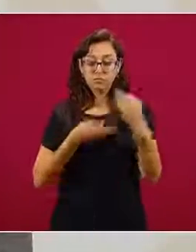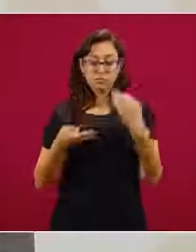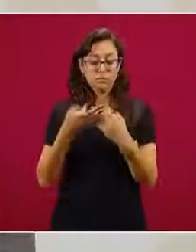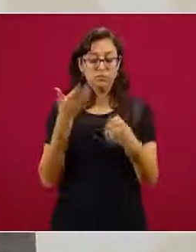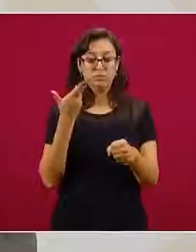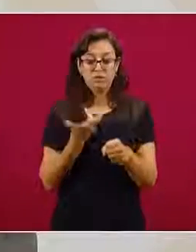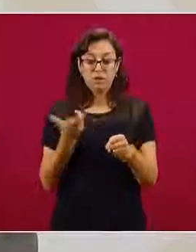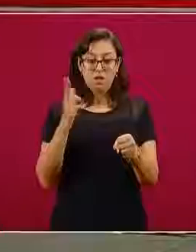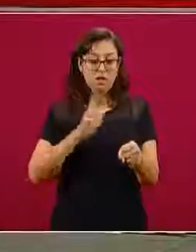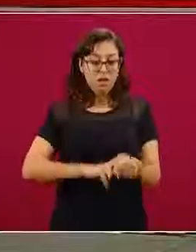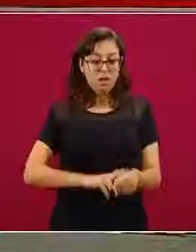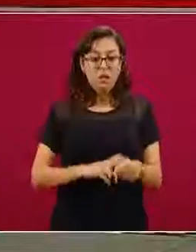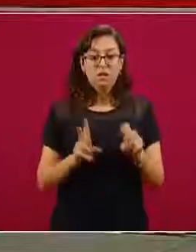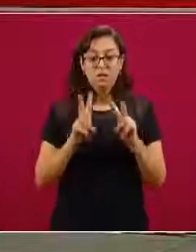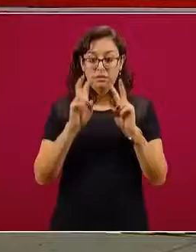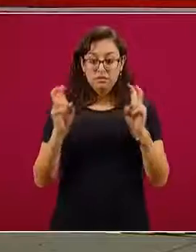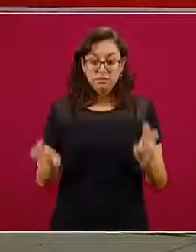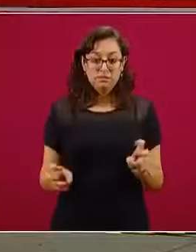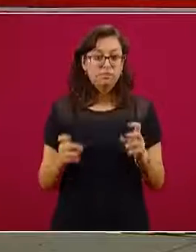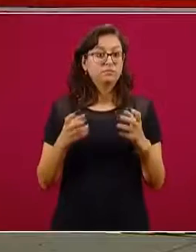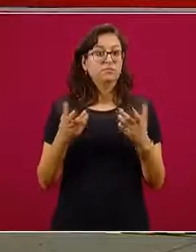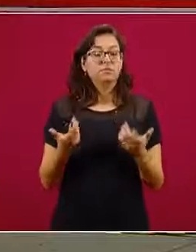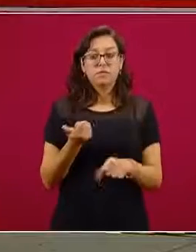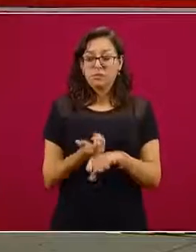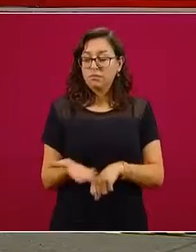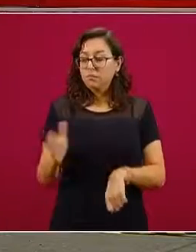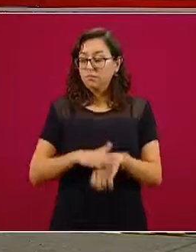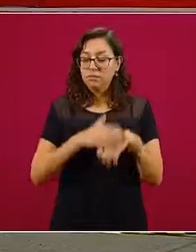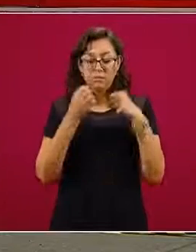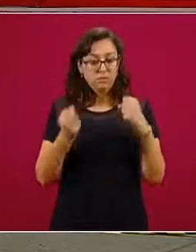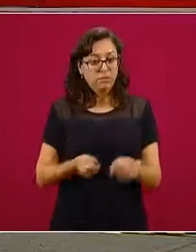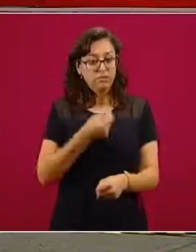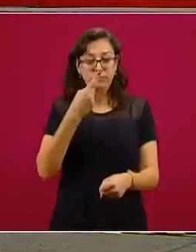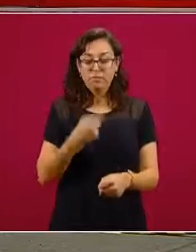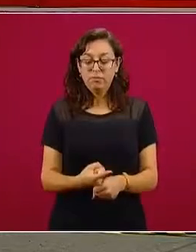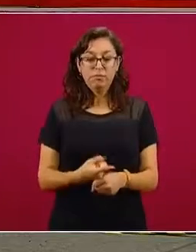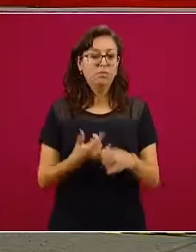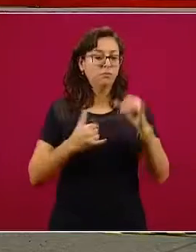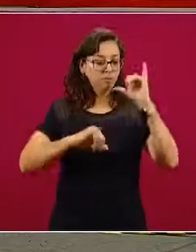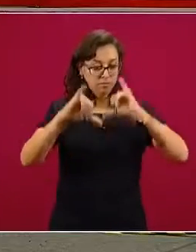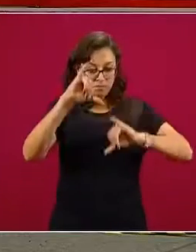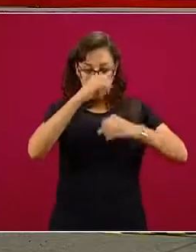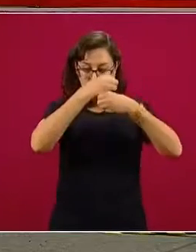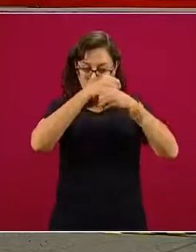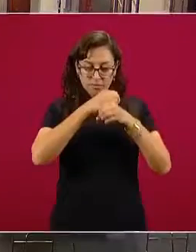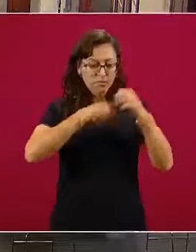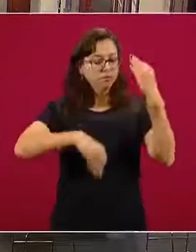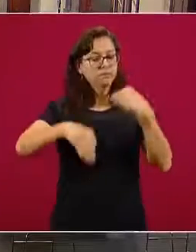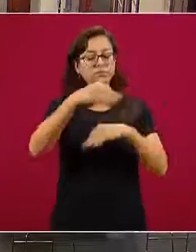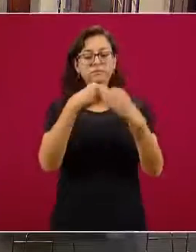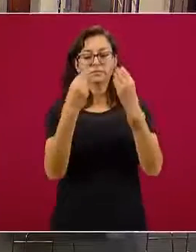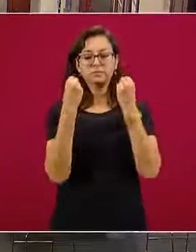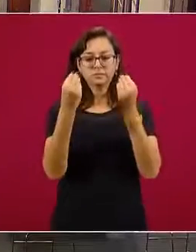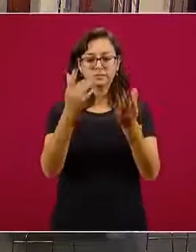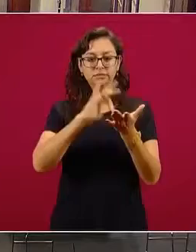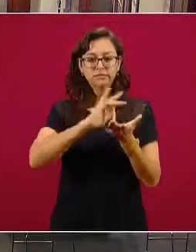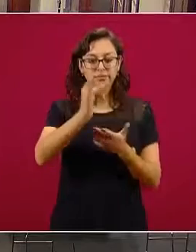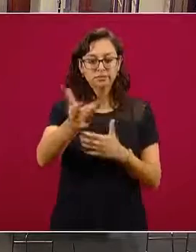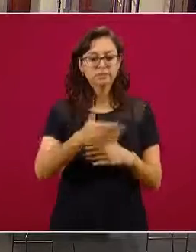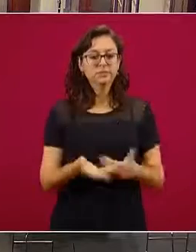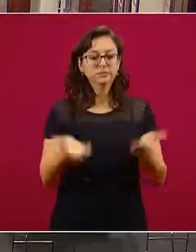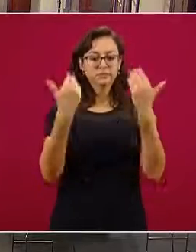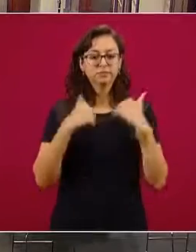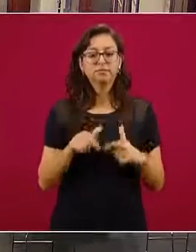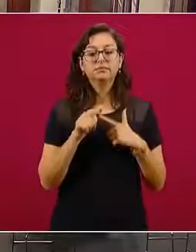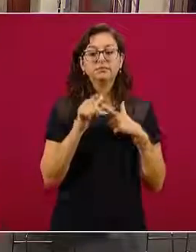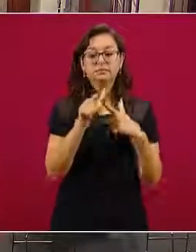hospitales en materia administrativa, de seguridad, de infraestructura, laboratorios, a todos ellos muchas gracias. Continuamos, por